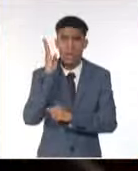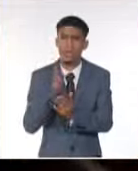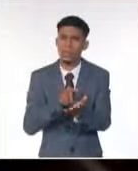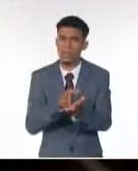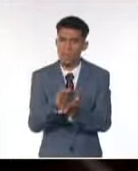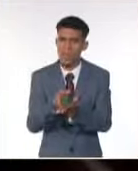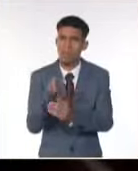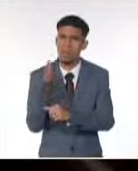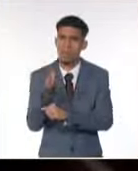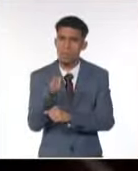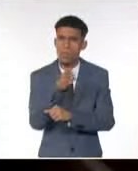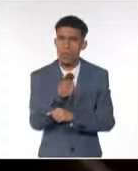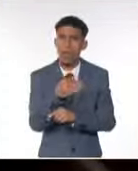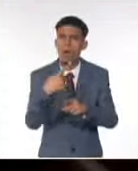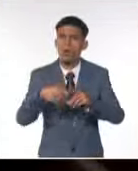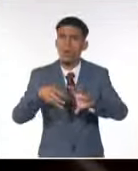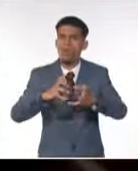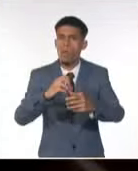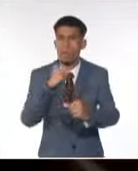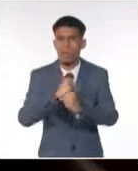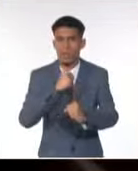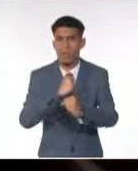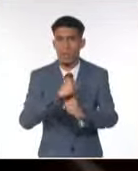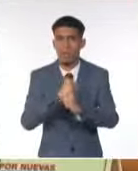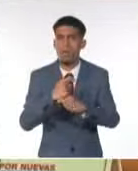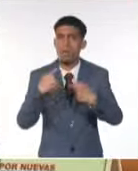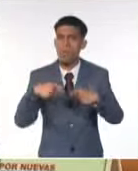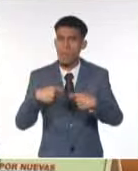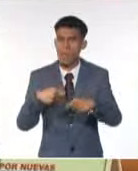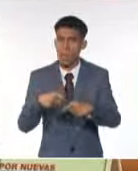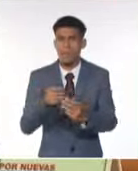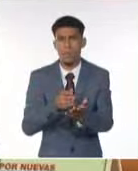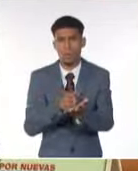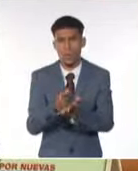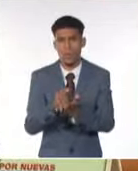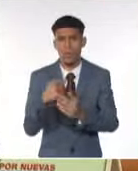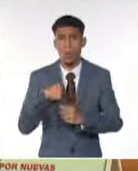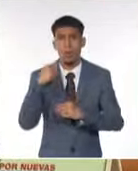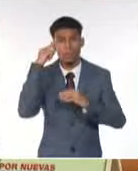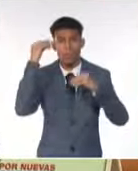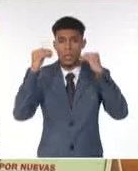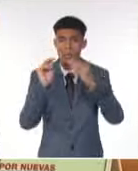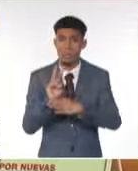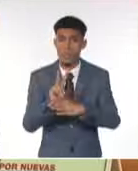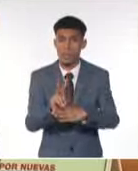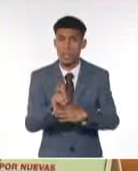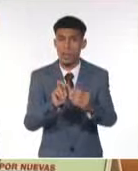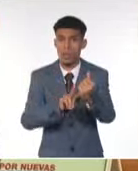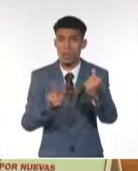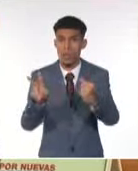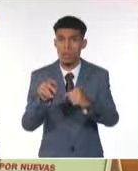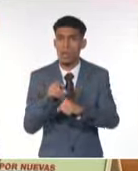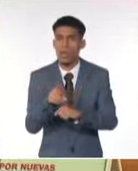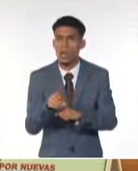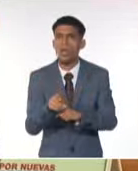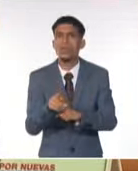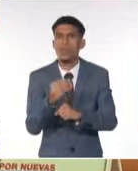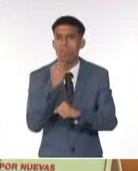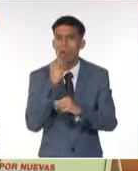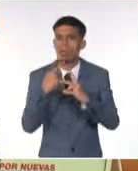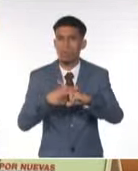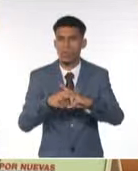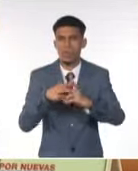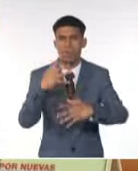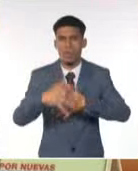un método y un estilo de trabajo al que hay que dar seguimiento. Yo creo que las visitas también se han convertido en una fuente de solución de